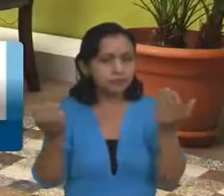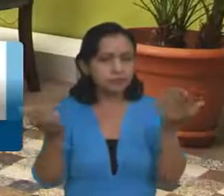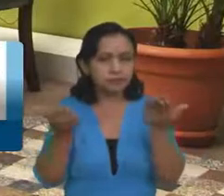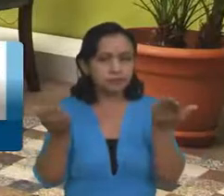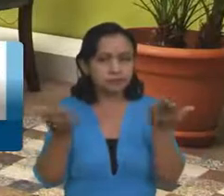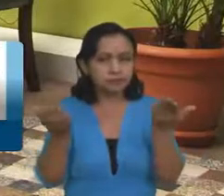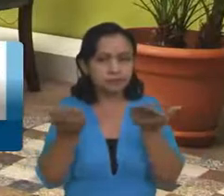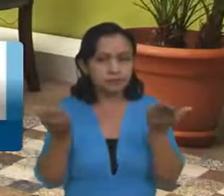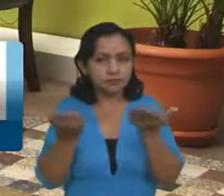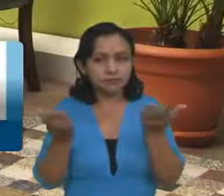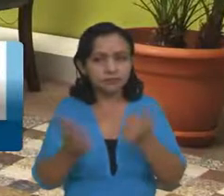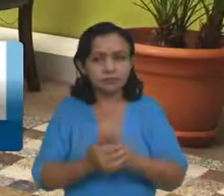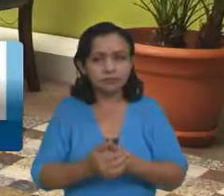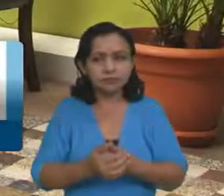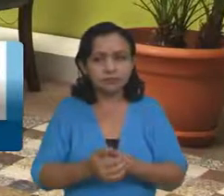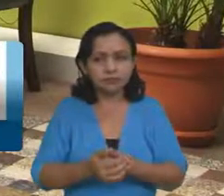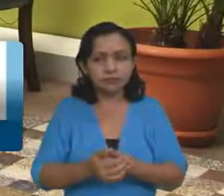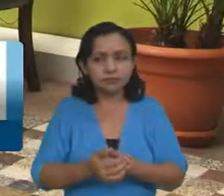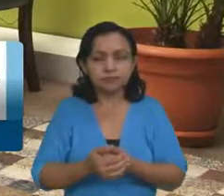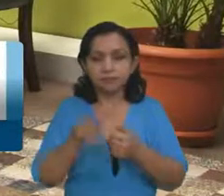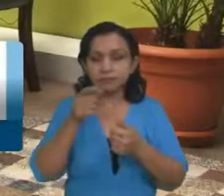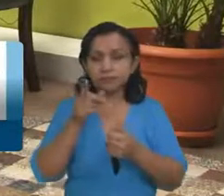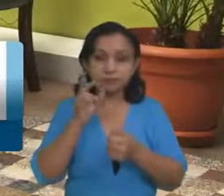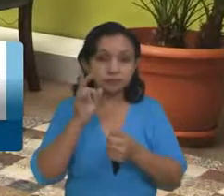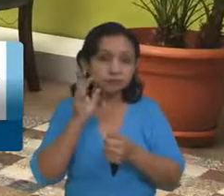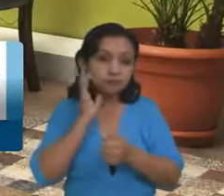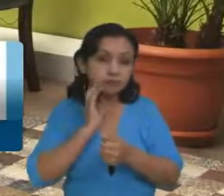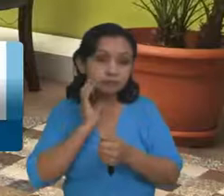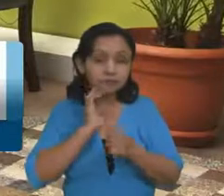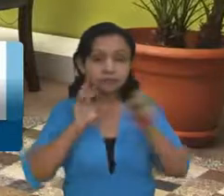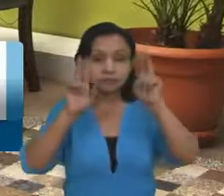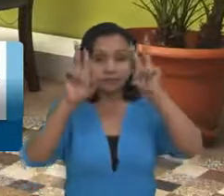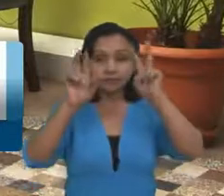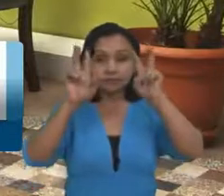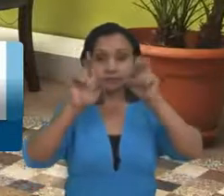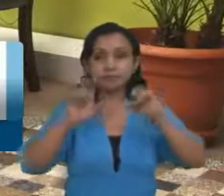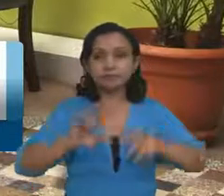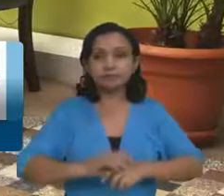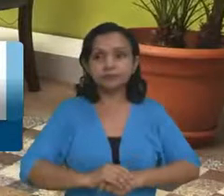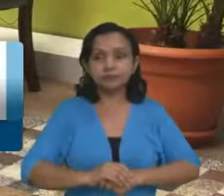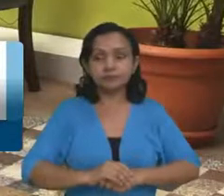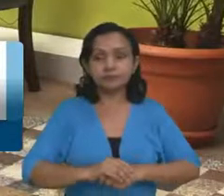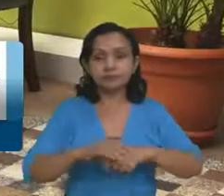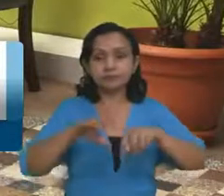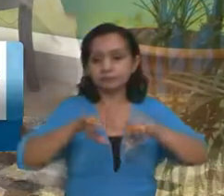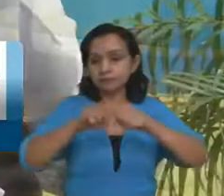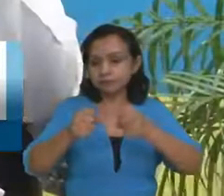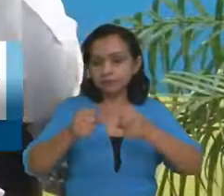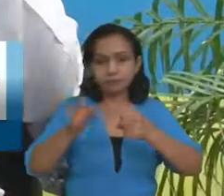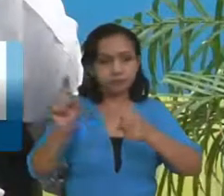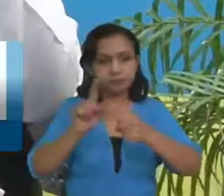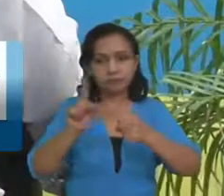Yeah. ¿O qué? ¿Usted qué es experto en este tema? Entonces, no es una fractura en sí.